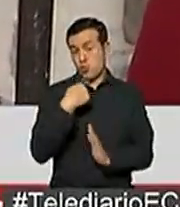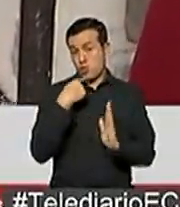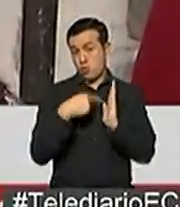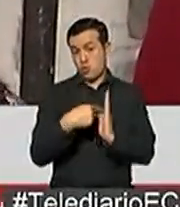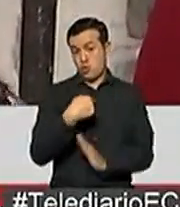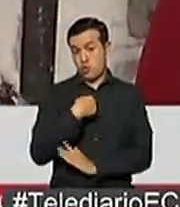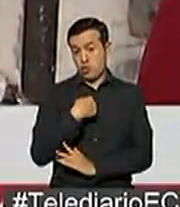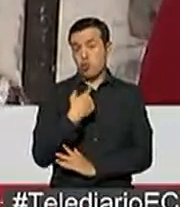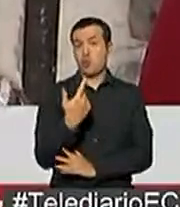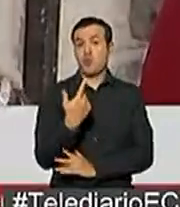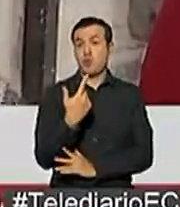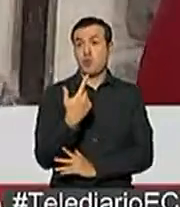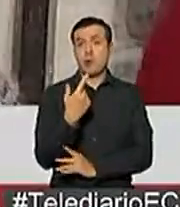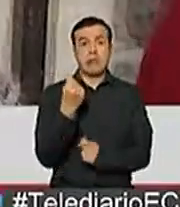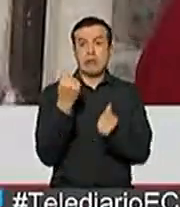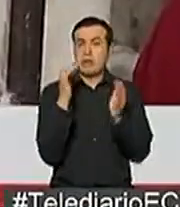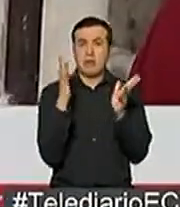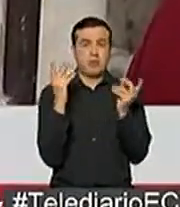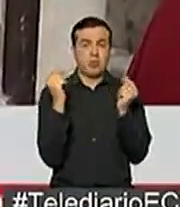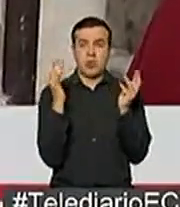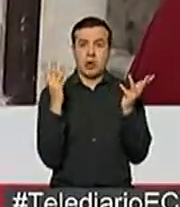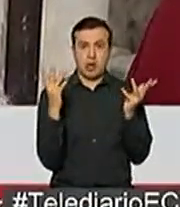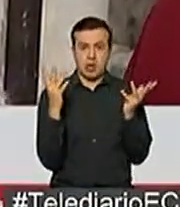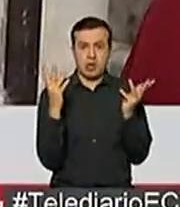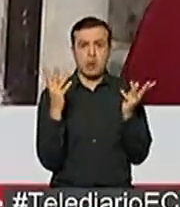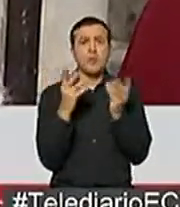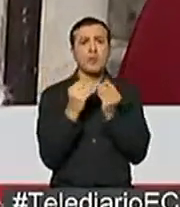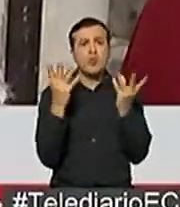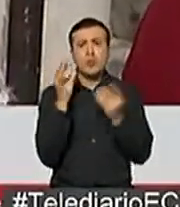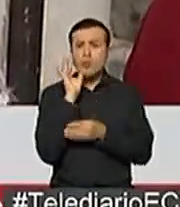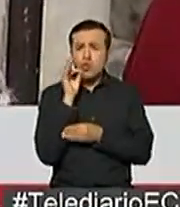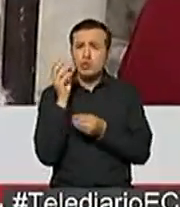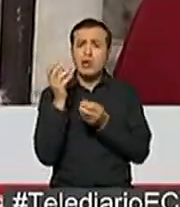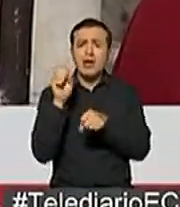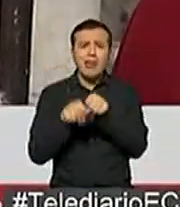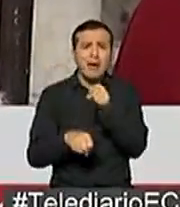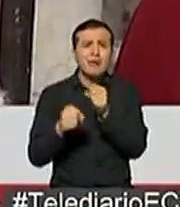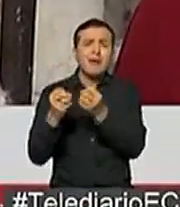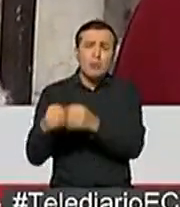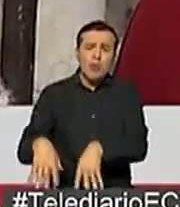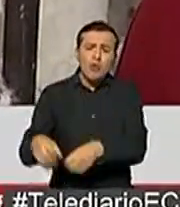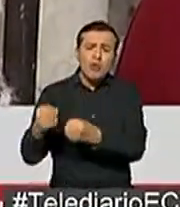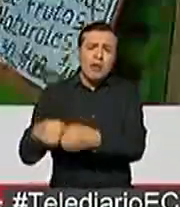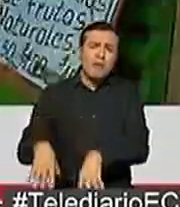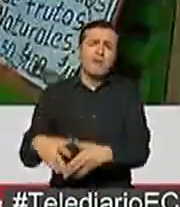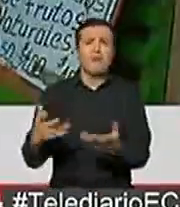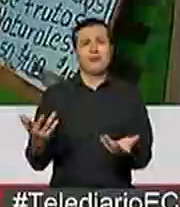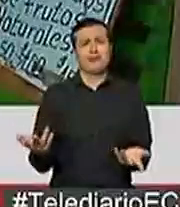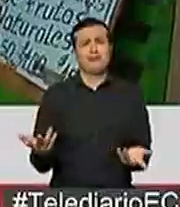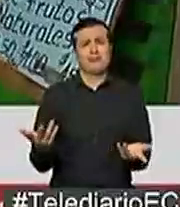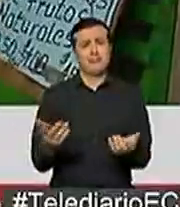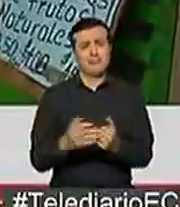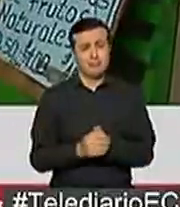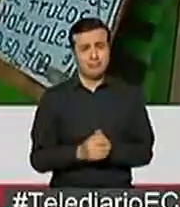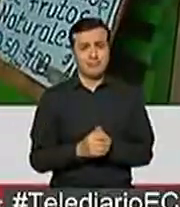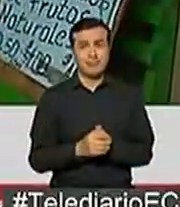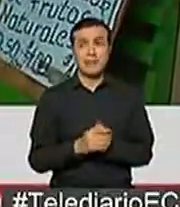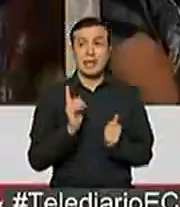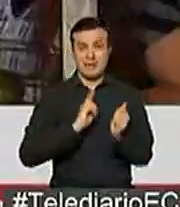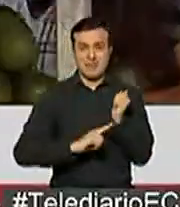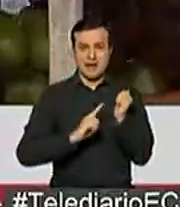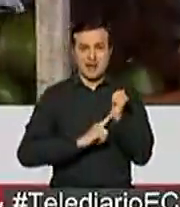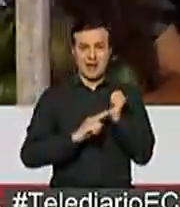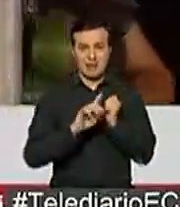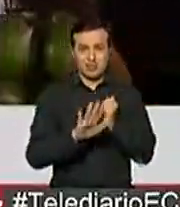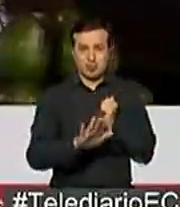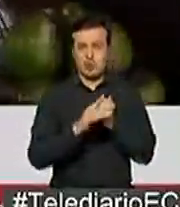por mí nos quedamos sin plata claro votamos bastante producto hasta bastante producto mientras no en mi hermana de a media